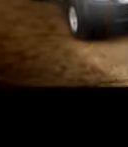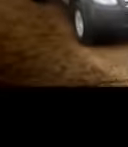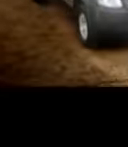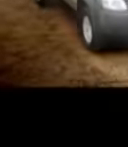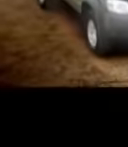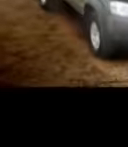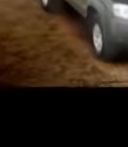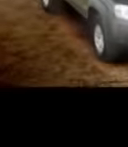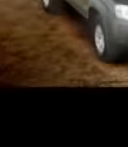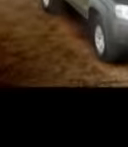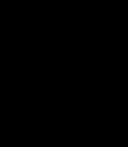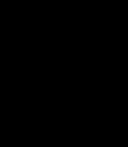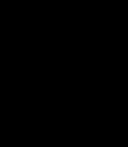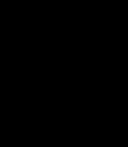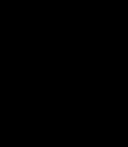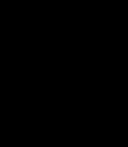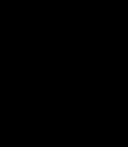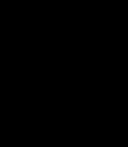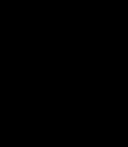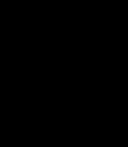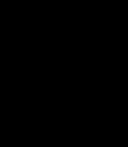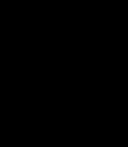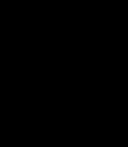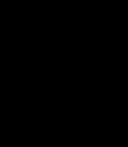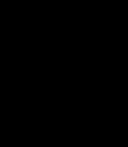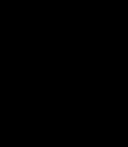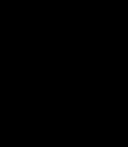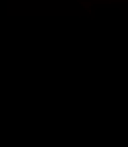energía de la vida en movimiento.